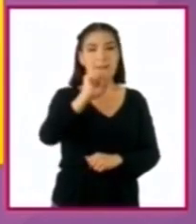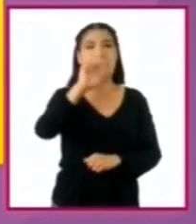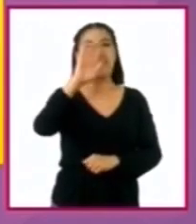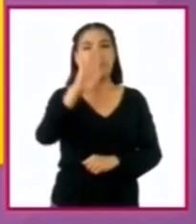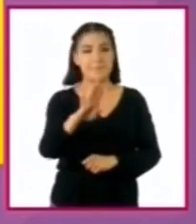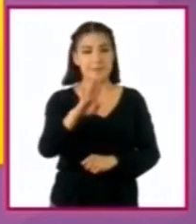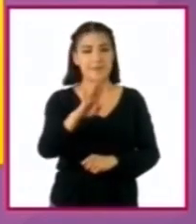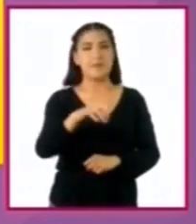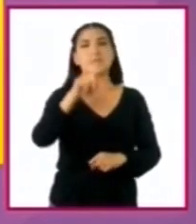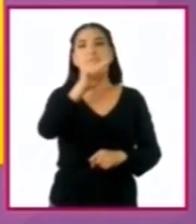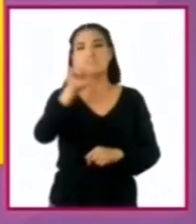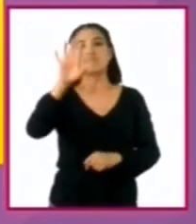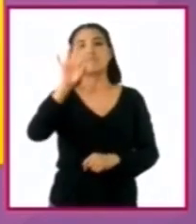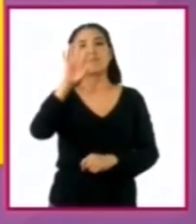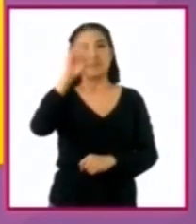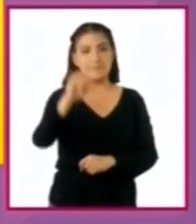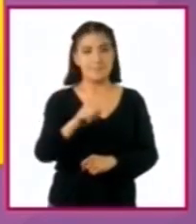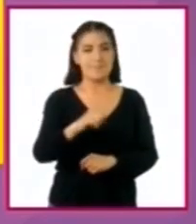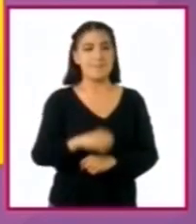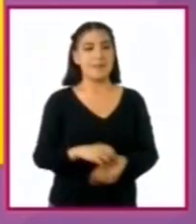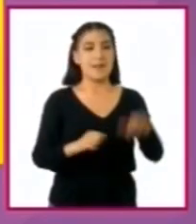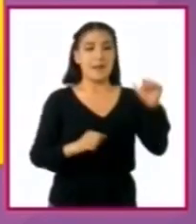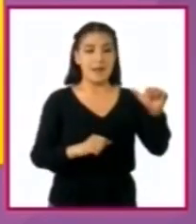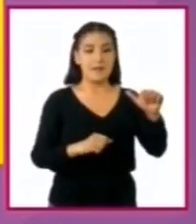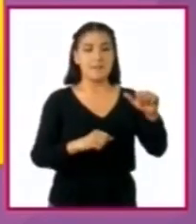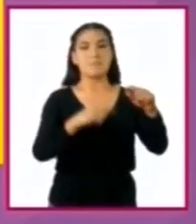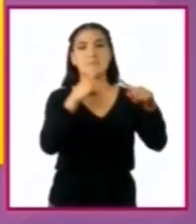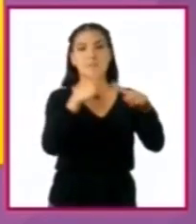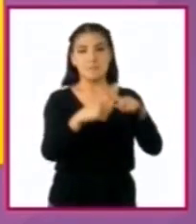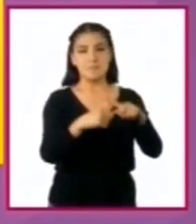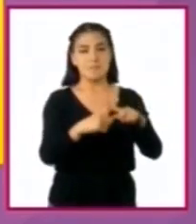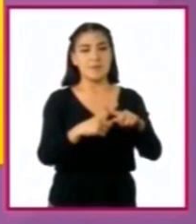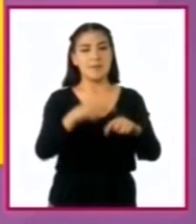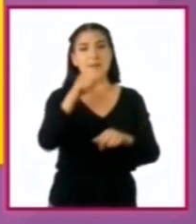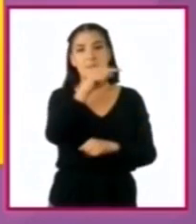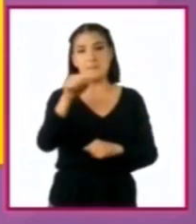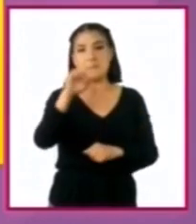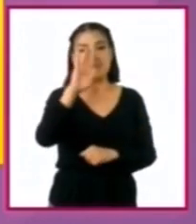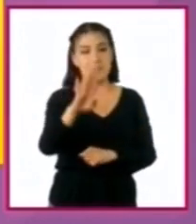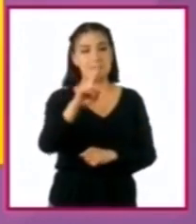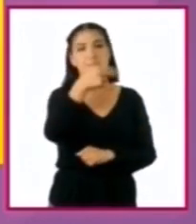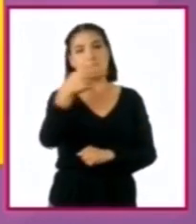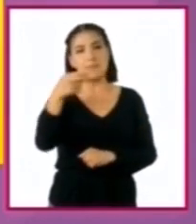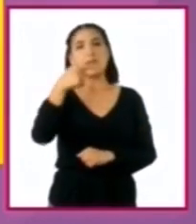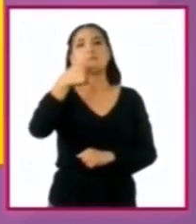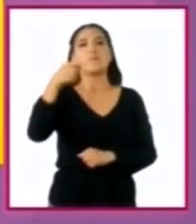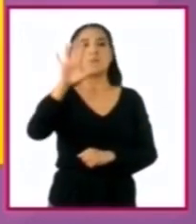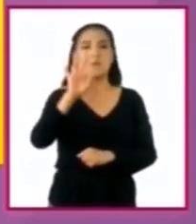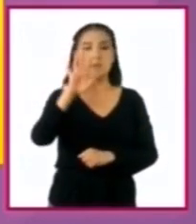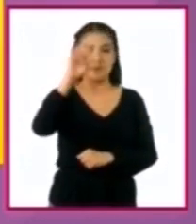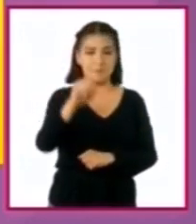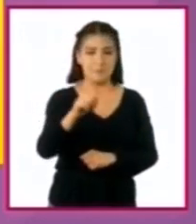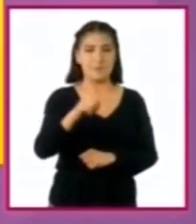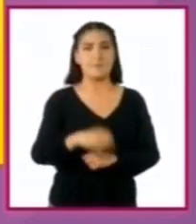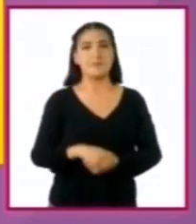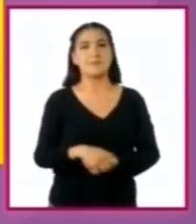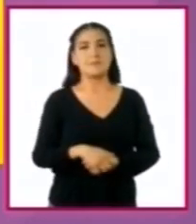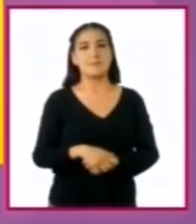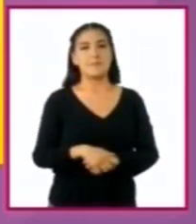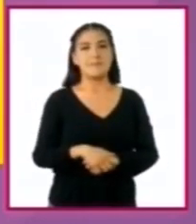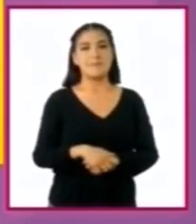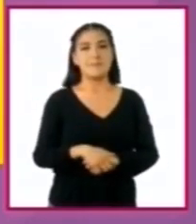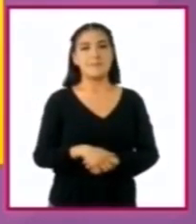menos 49. A positiva por B negativa es igual a menos 49.